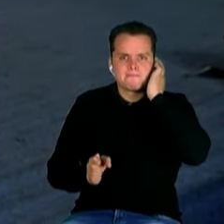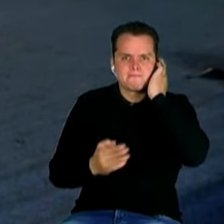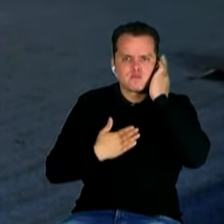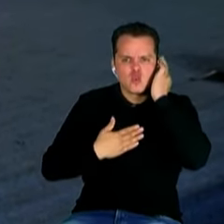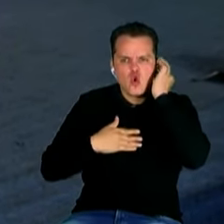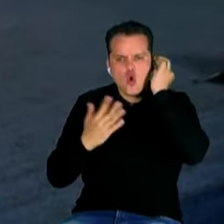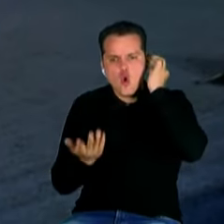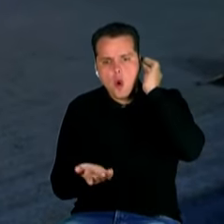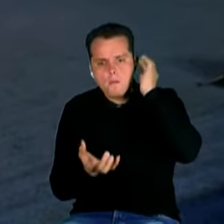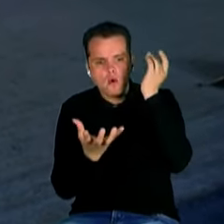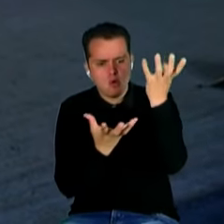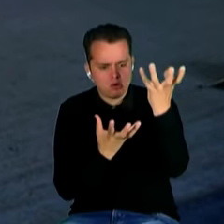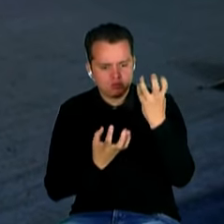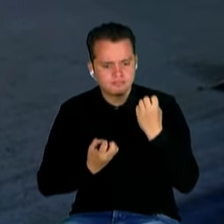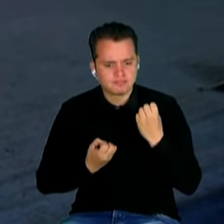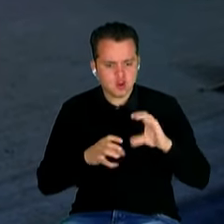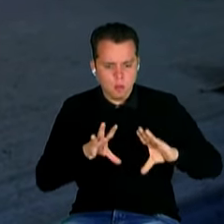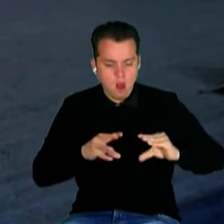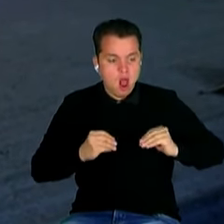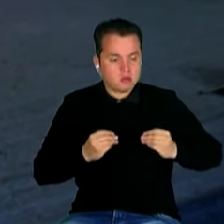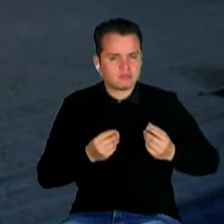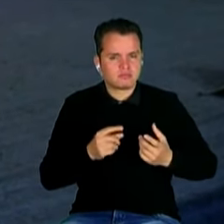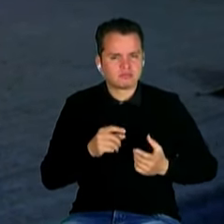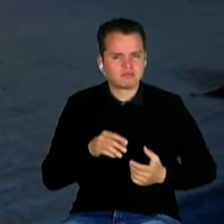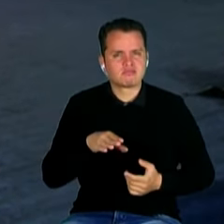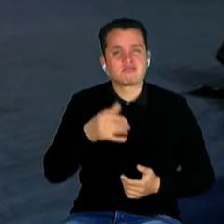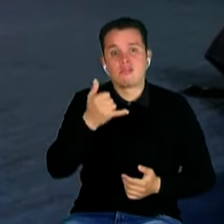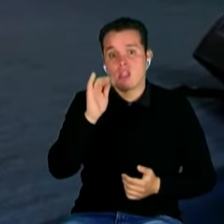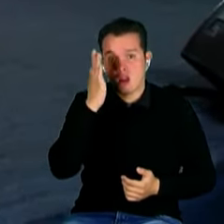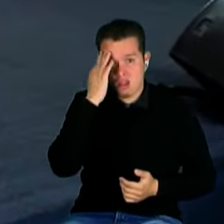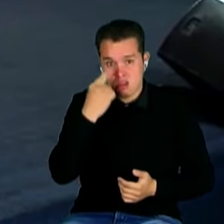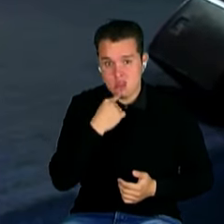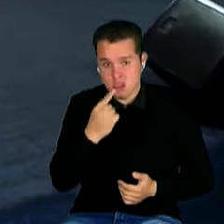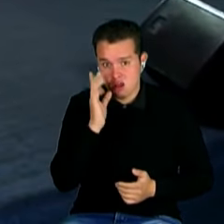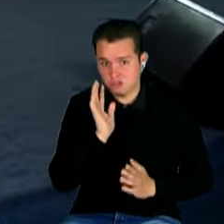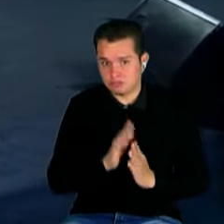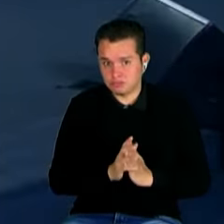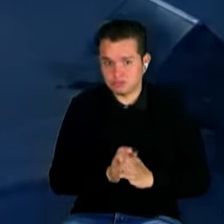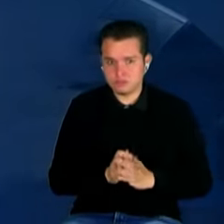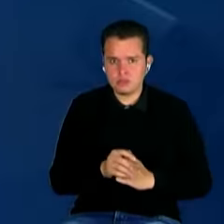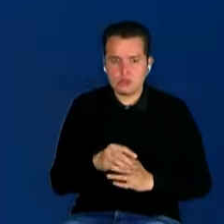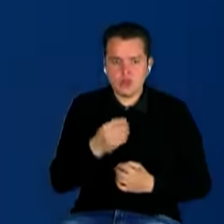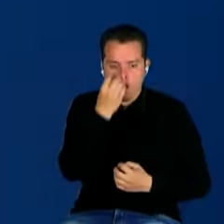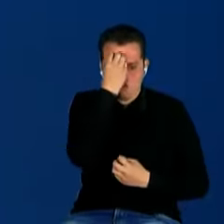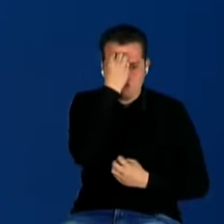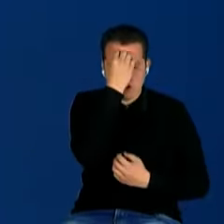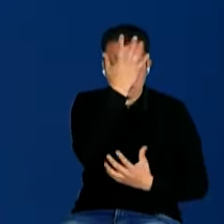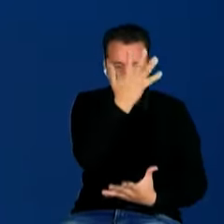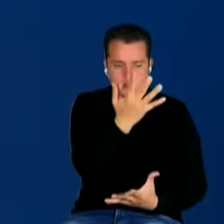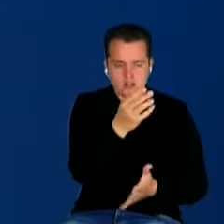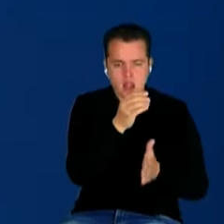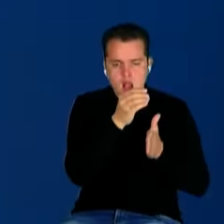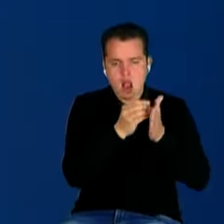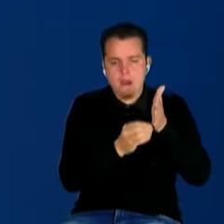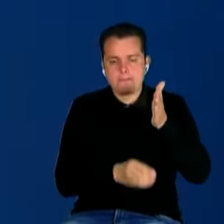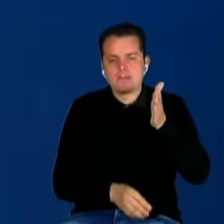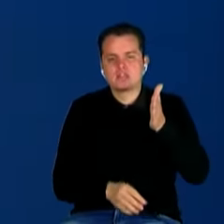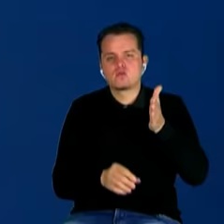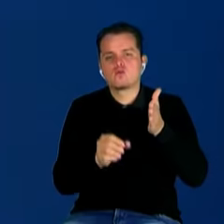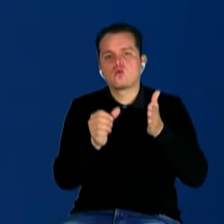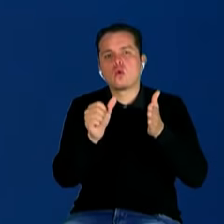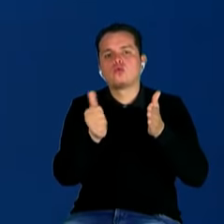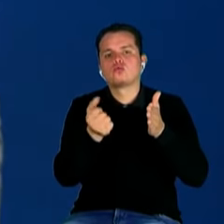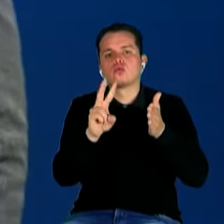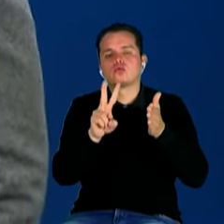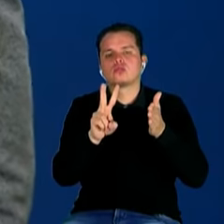la obtengo o cómo la obtuvo Abraham? Ya te lo dije, a causa de la obediencia. En el capítulo 12, al anterior al capítulo